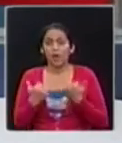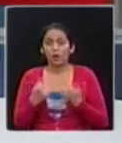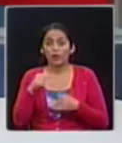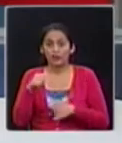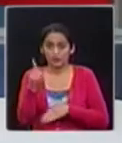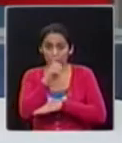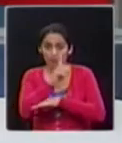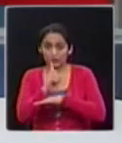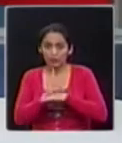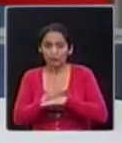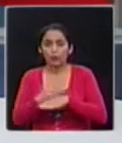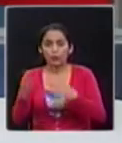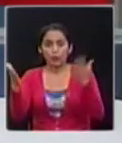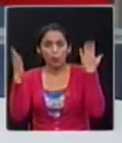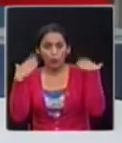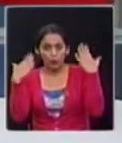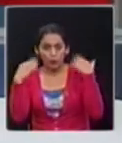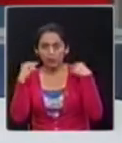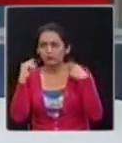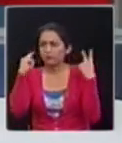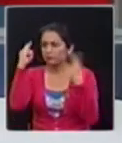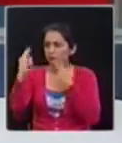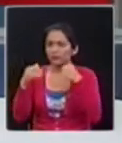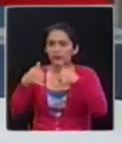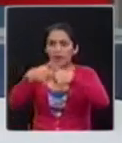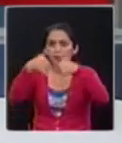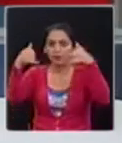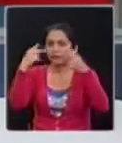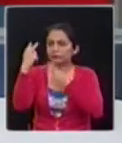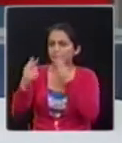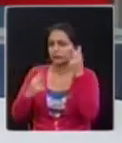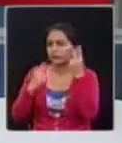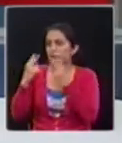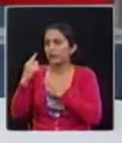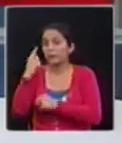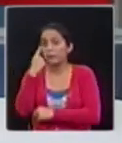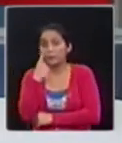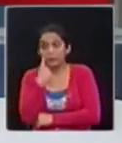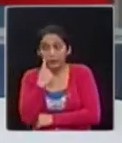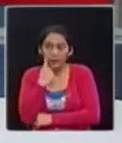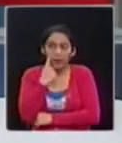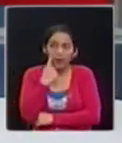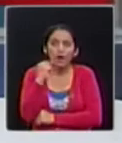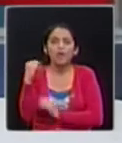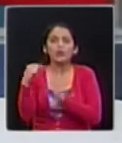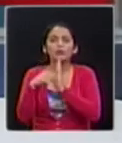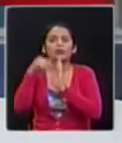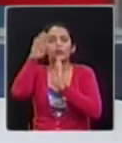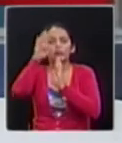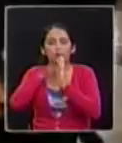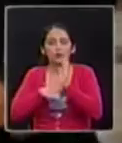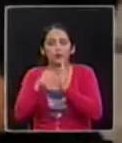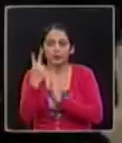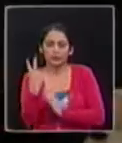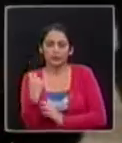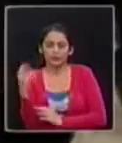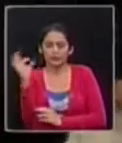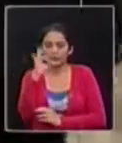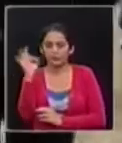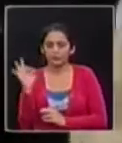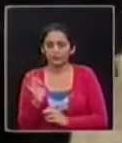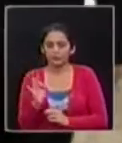comerciales en Guayaquil para verificar el cobro normal desde hoy del 12% del IVA.